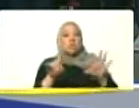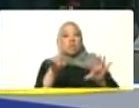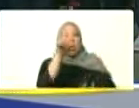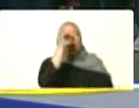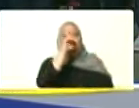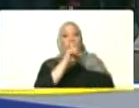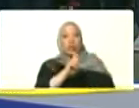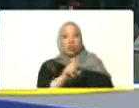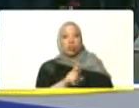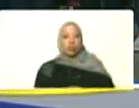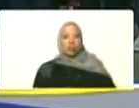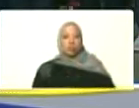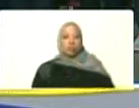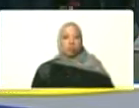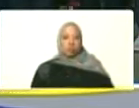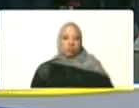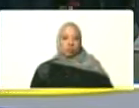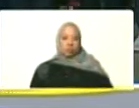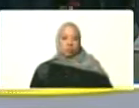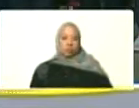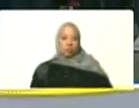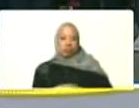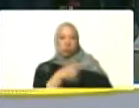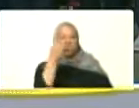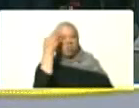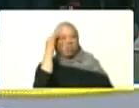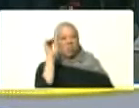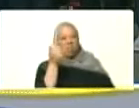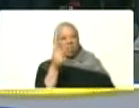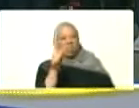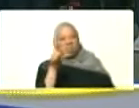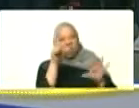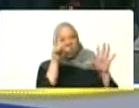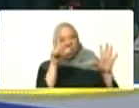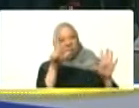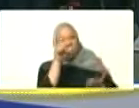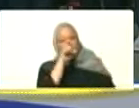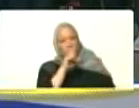Omar. Tú debes tener 16.